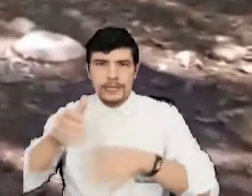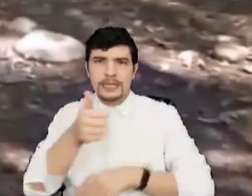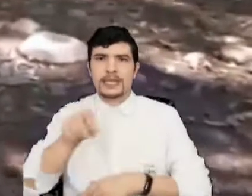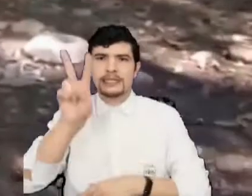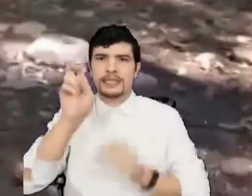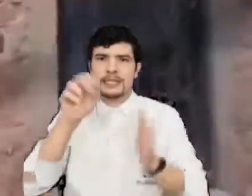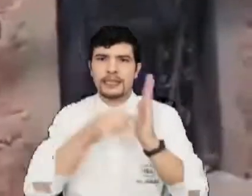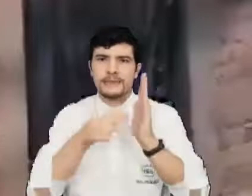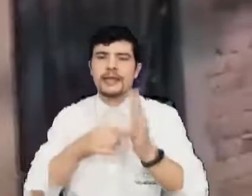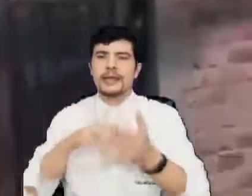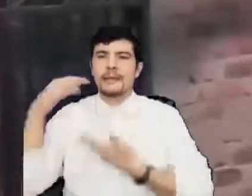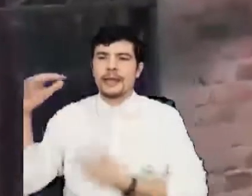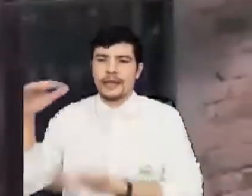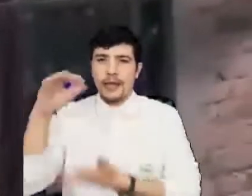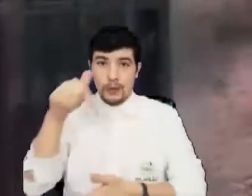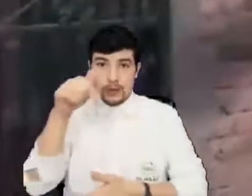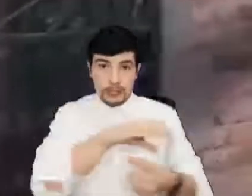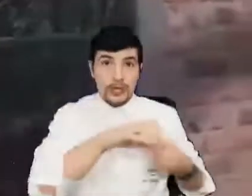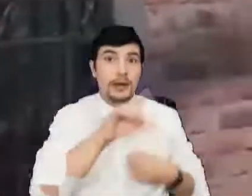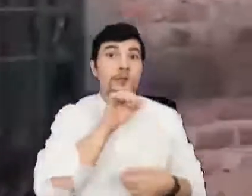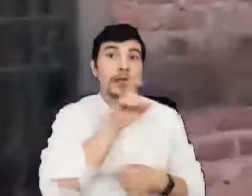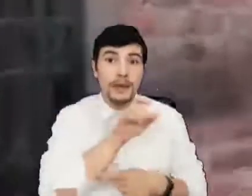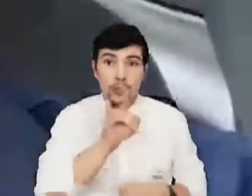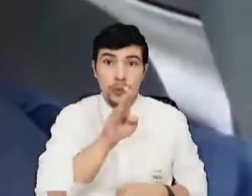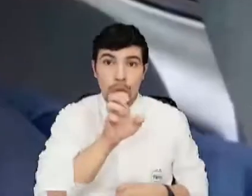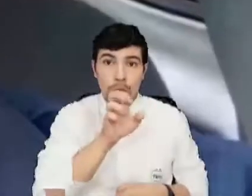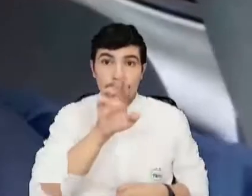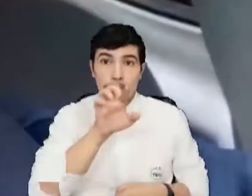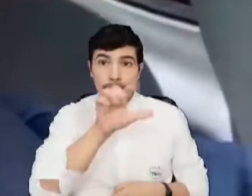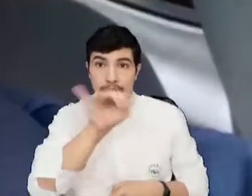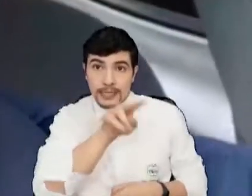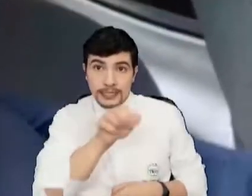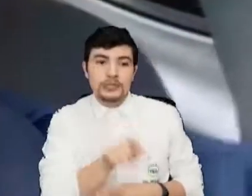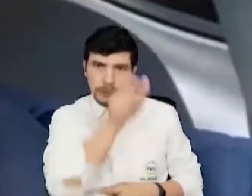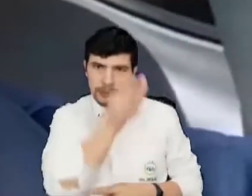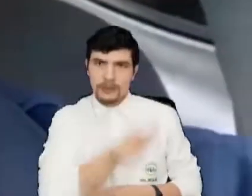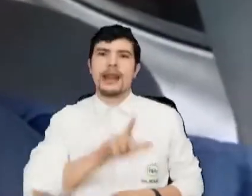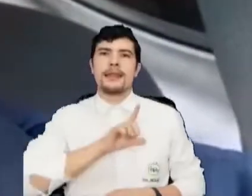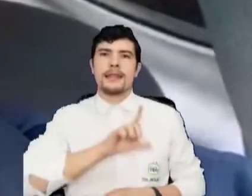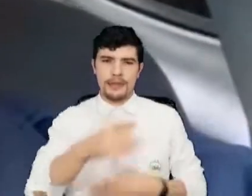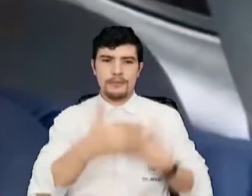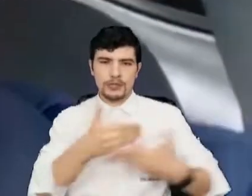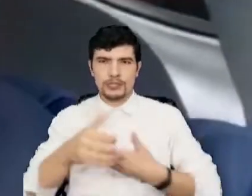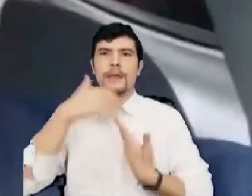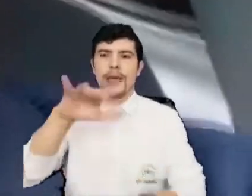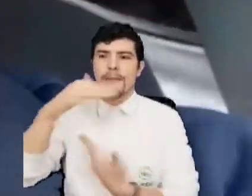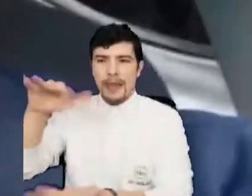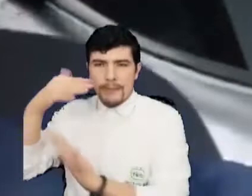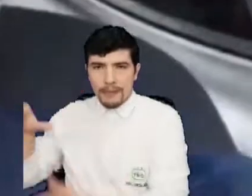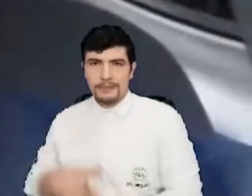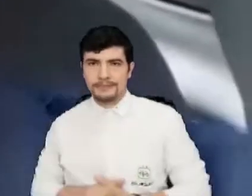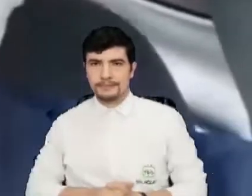capital norte santandereana, Uber Plazas ha liderado este proceso. Nos hizo entrega la unidad de